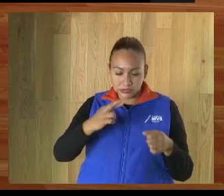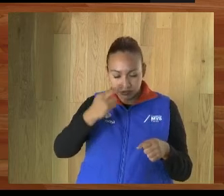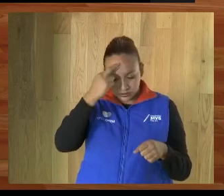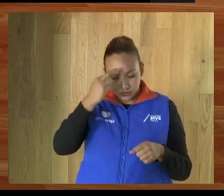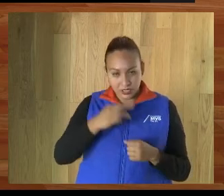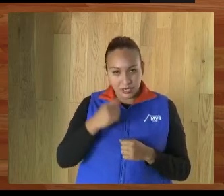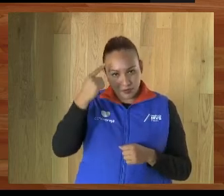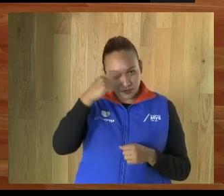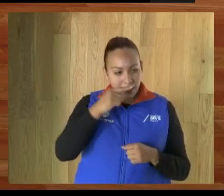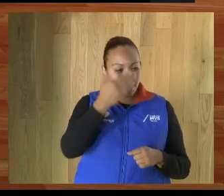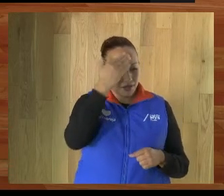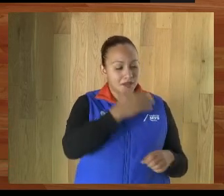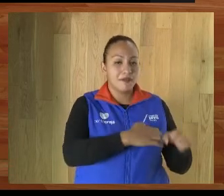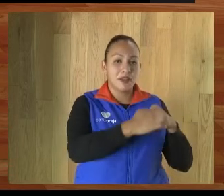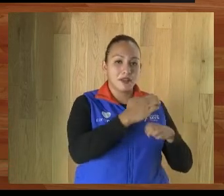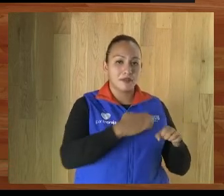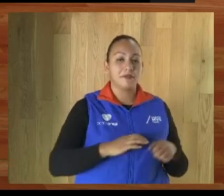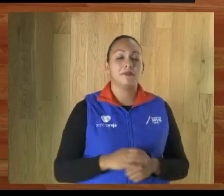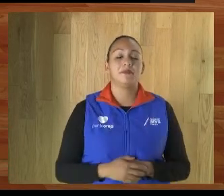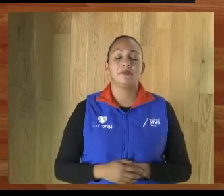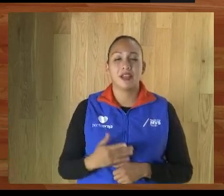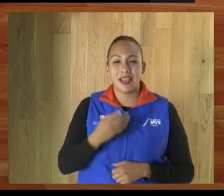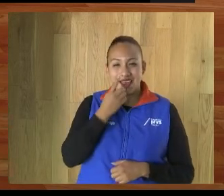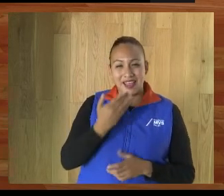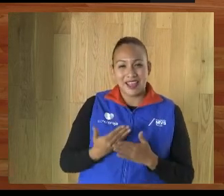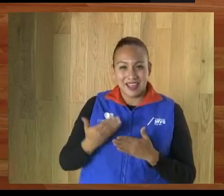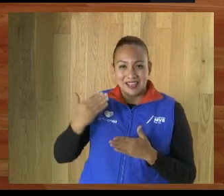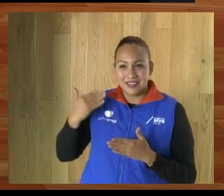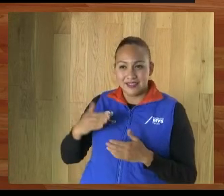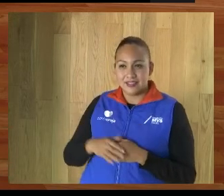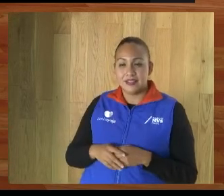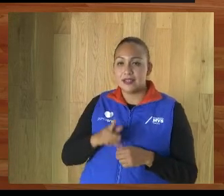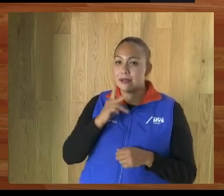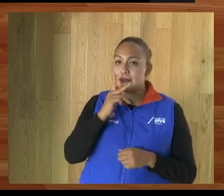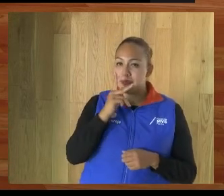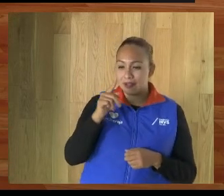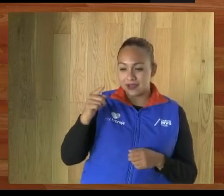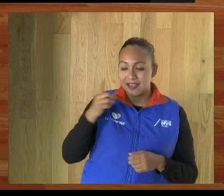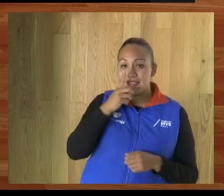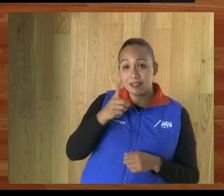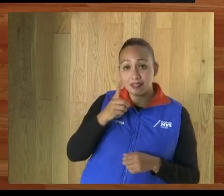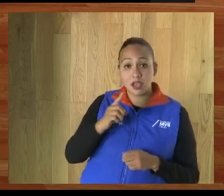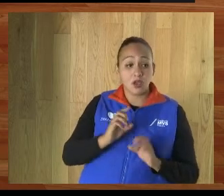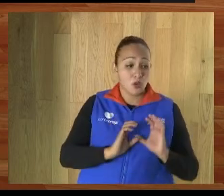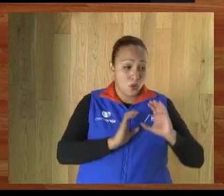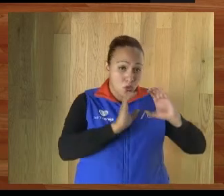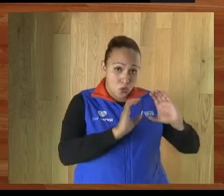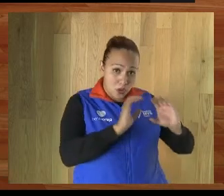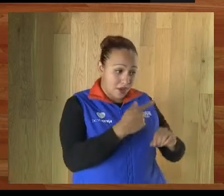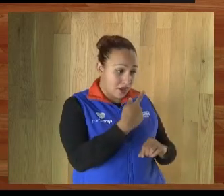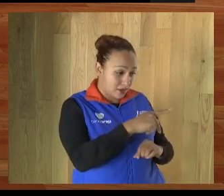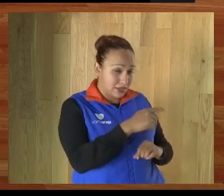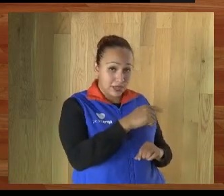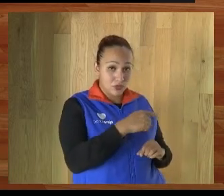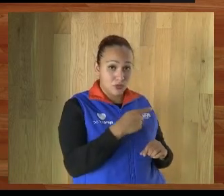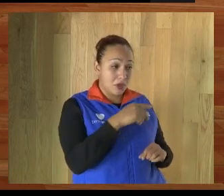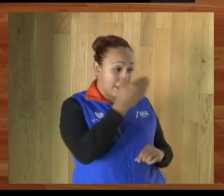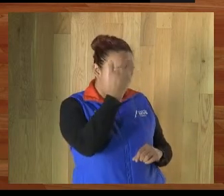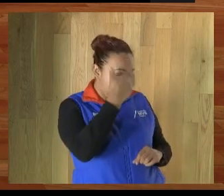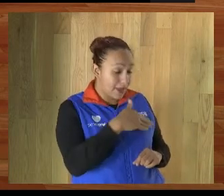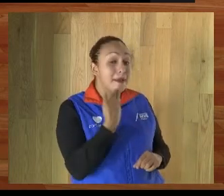corporativa. Les decía al principio que el término, que la reputación es algo que no ha estado bien integrada en las